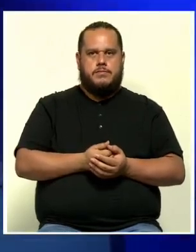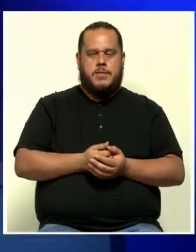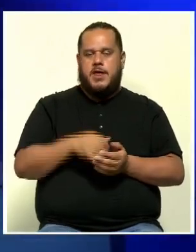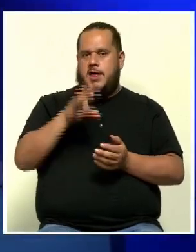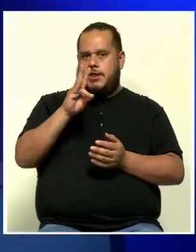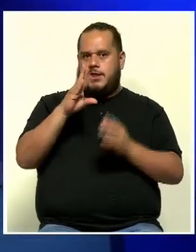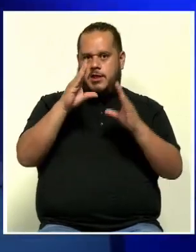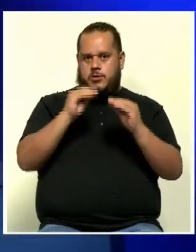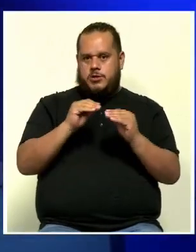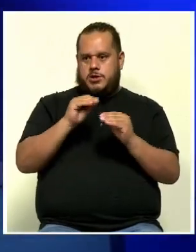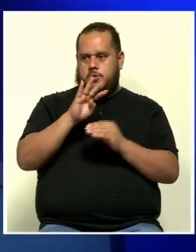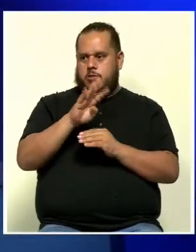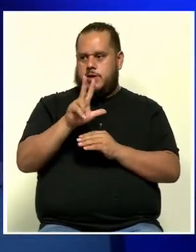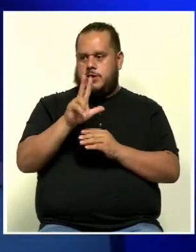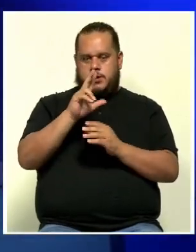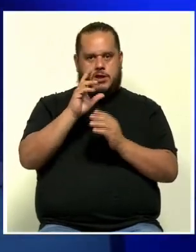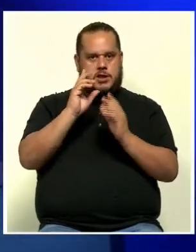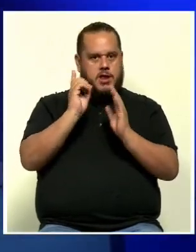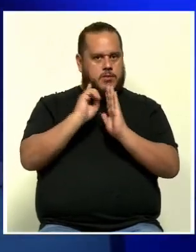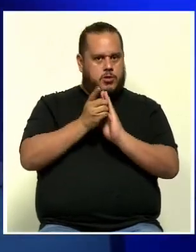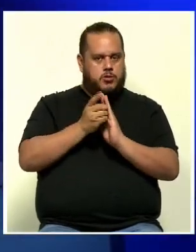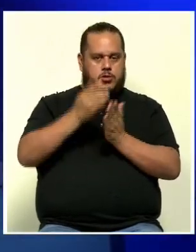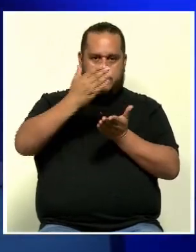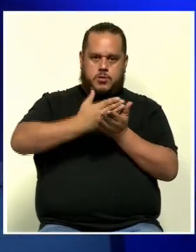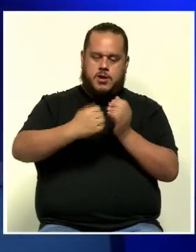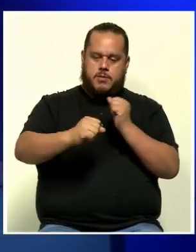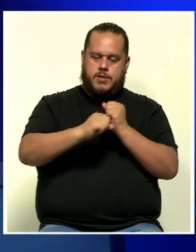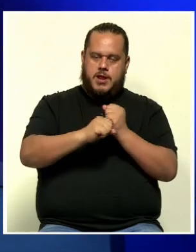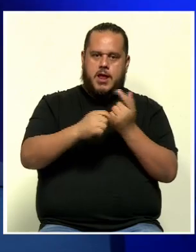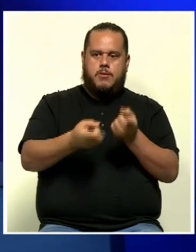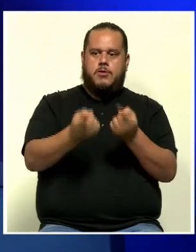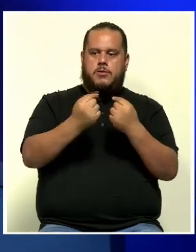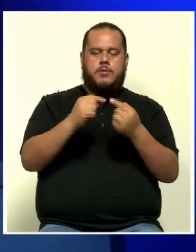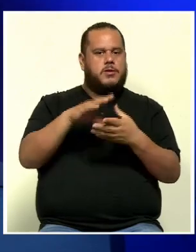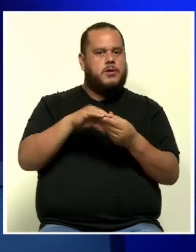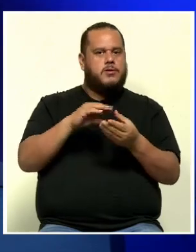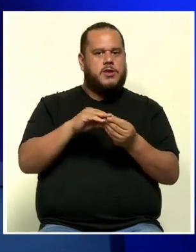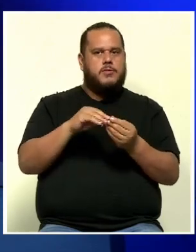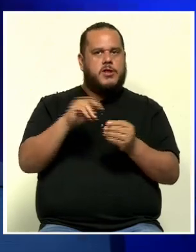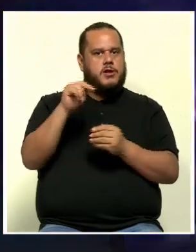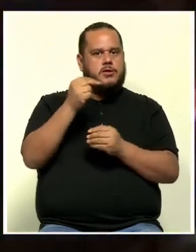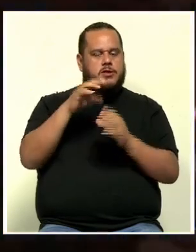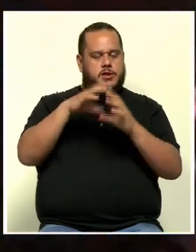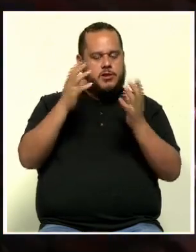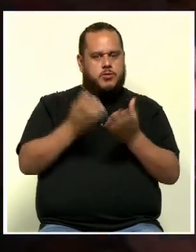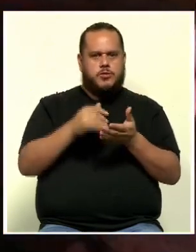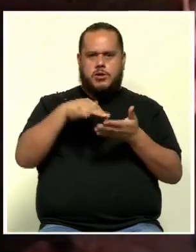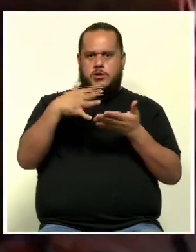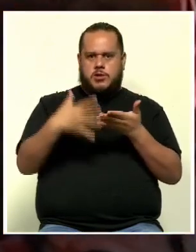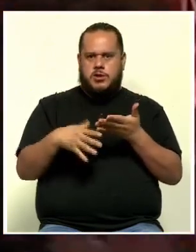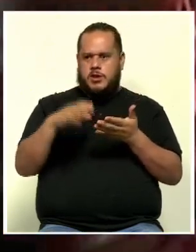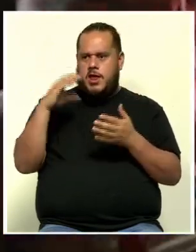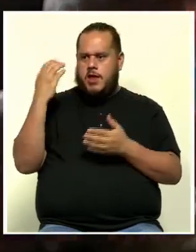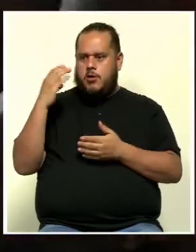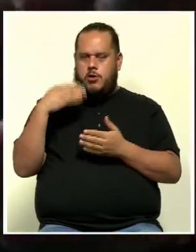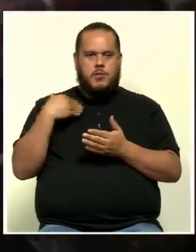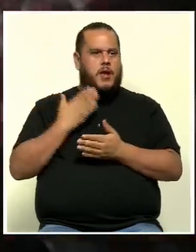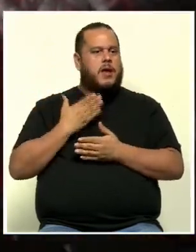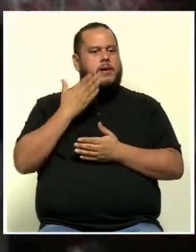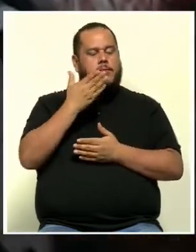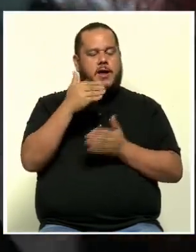7 de la noche con 43 minutos. Vamos a una pausa comercial. Al volver le contamos en las noticias del mundo que los estudiantes en Colombia regresarán a las